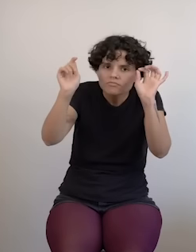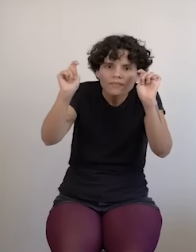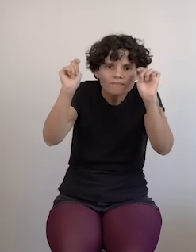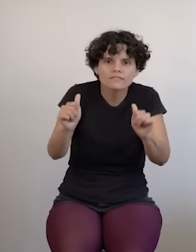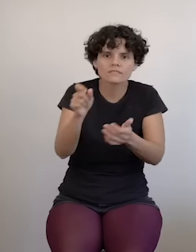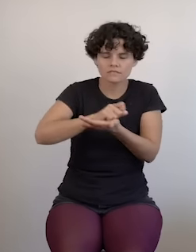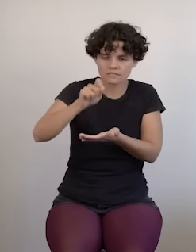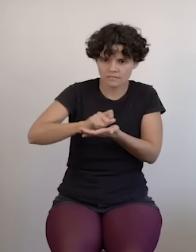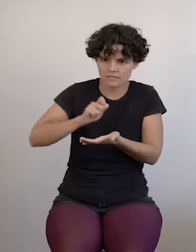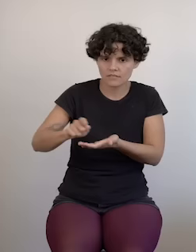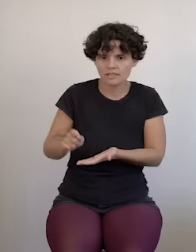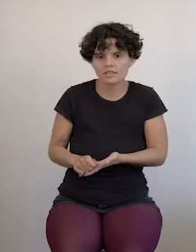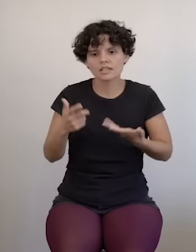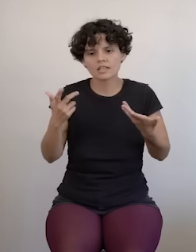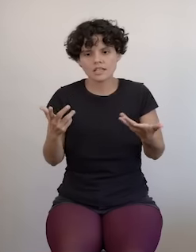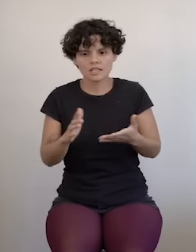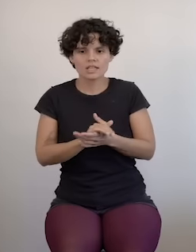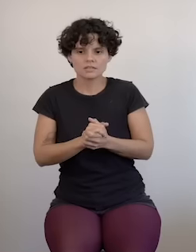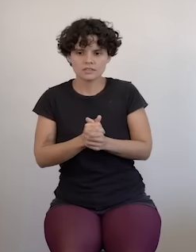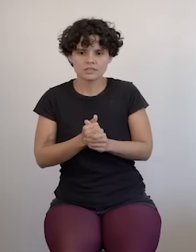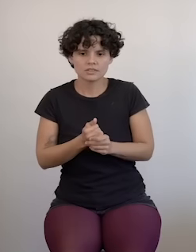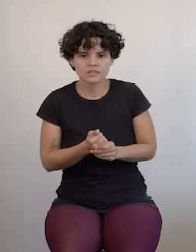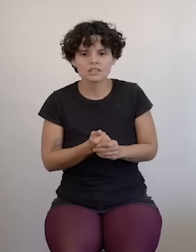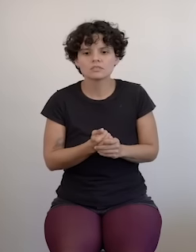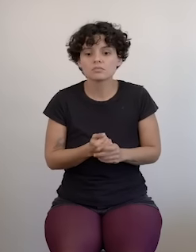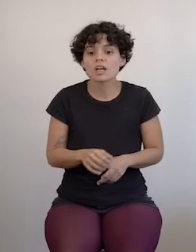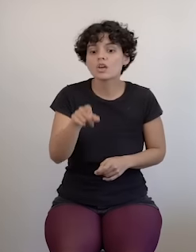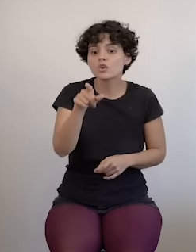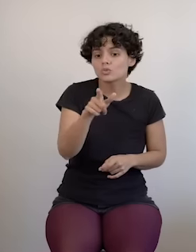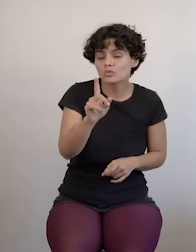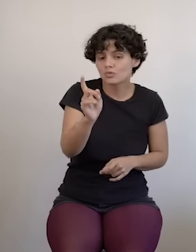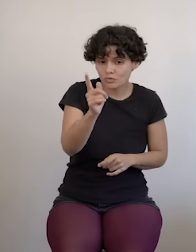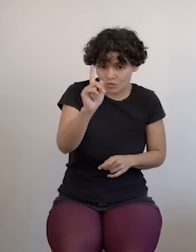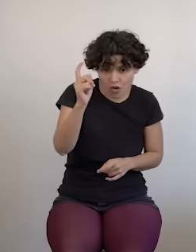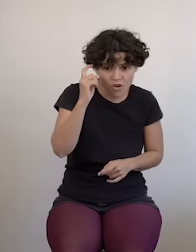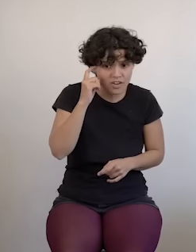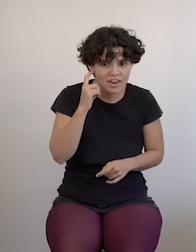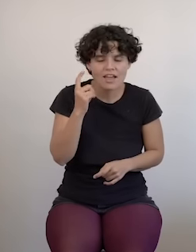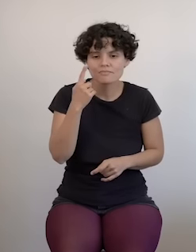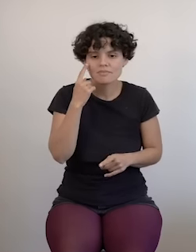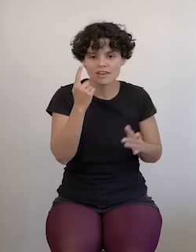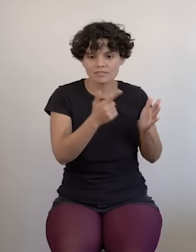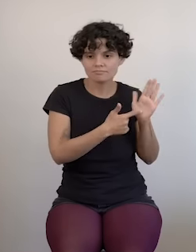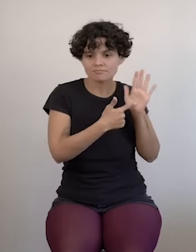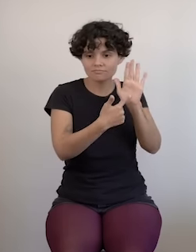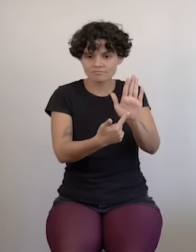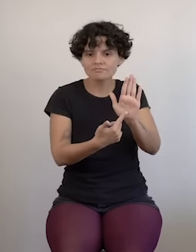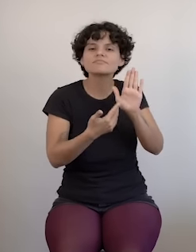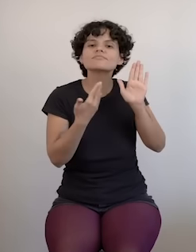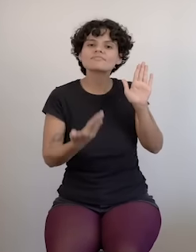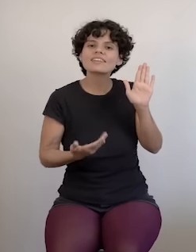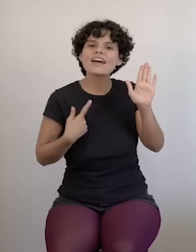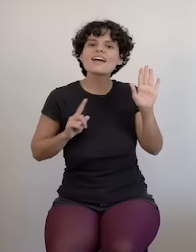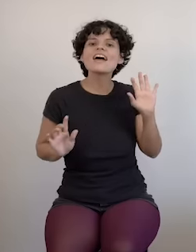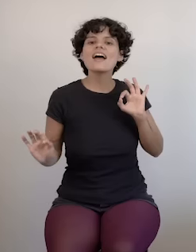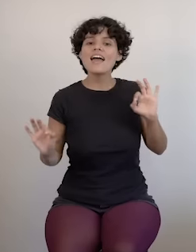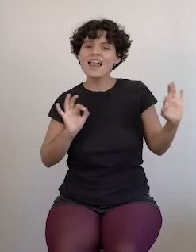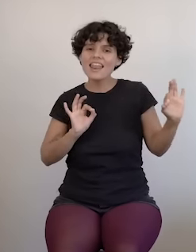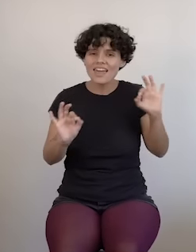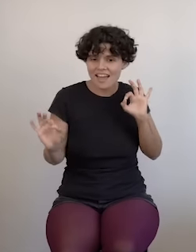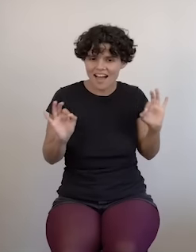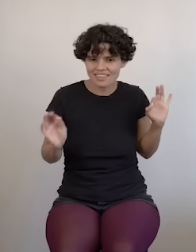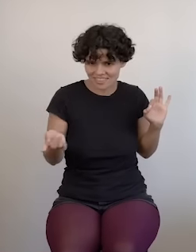es un compositor, po. Sí, esta es una parte preferida del programa. Un día, mi hermanito. Aunque tú no lo creas, por favor. De oro. El